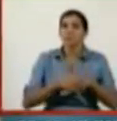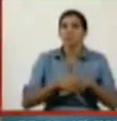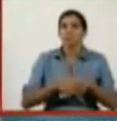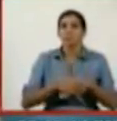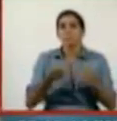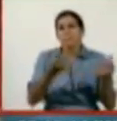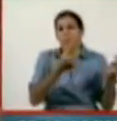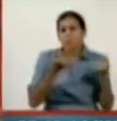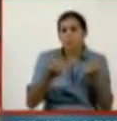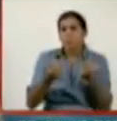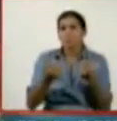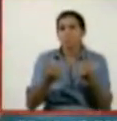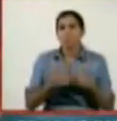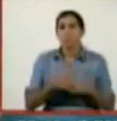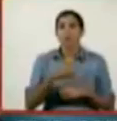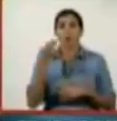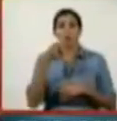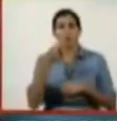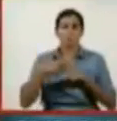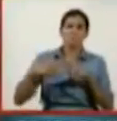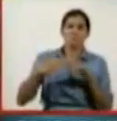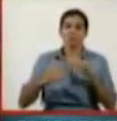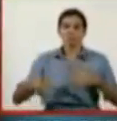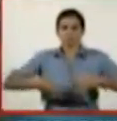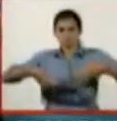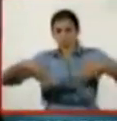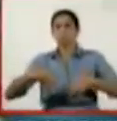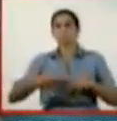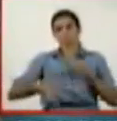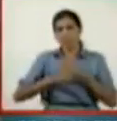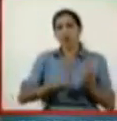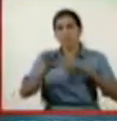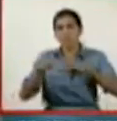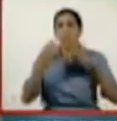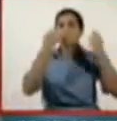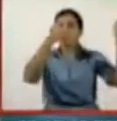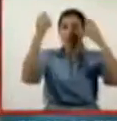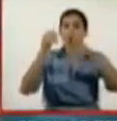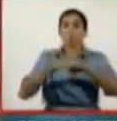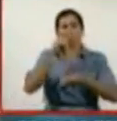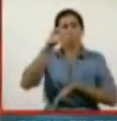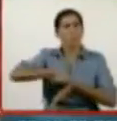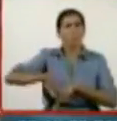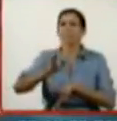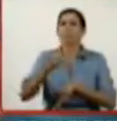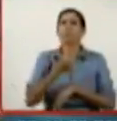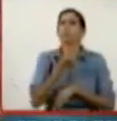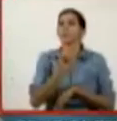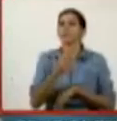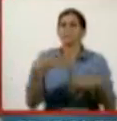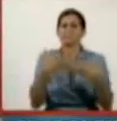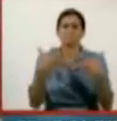son seguidas por los jóvenes de las clases medias y altas segundo porque cada vez la población rechaza más estos actos